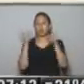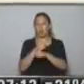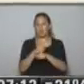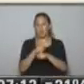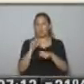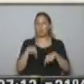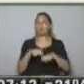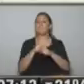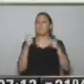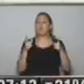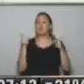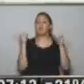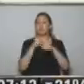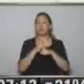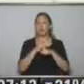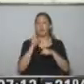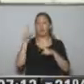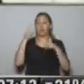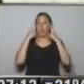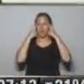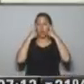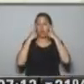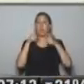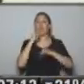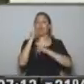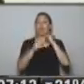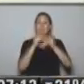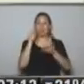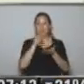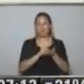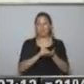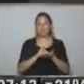la tensión en la península coreana. Enseguida estaremos con más detalles en Visión 7 mañana.